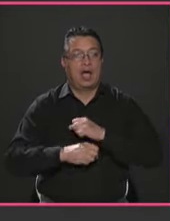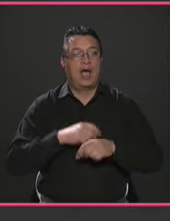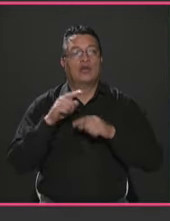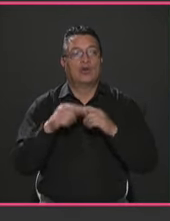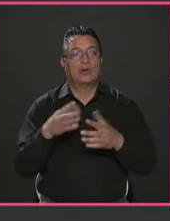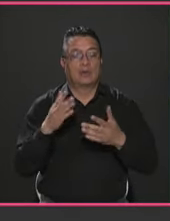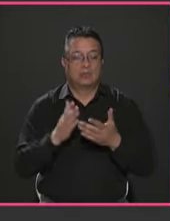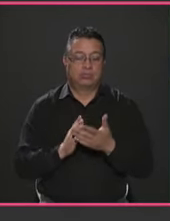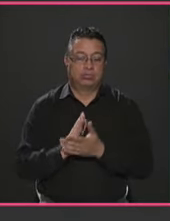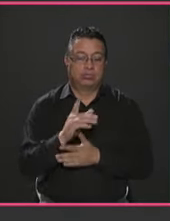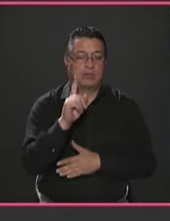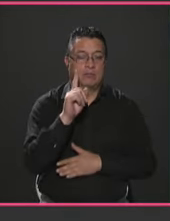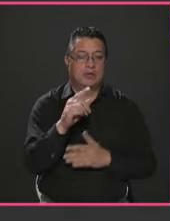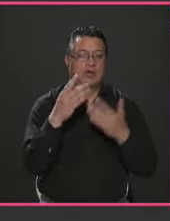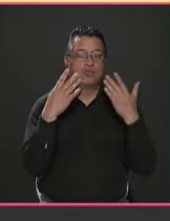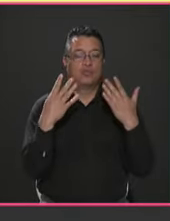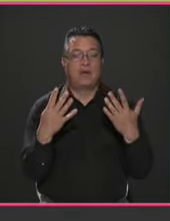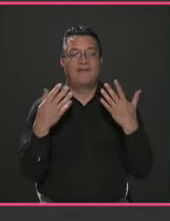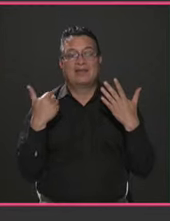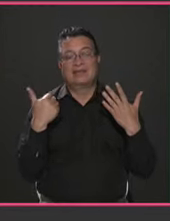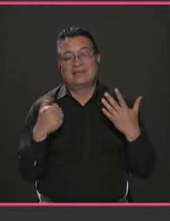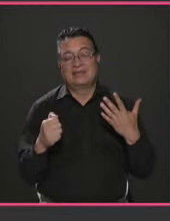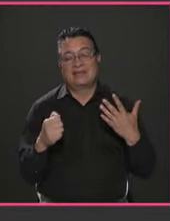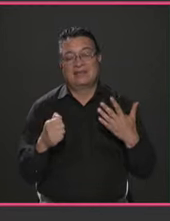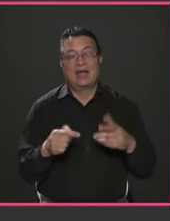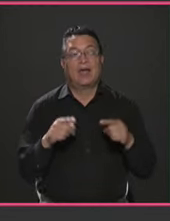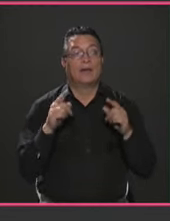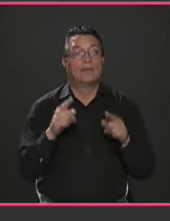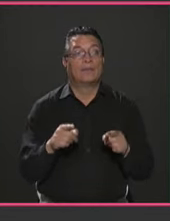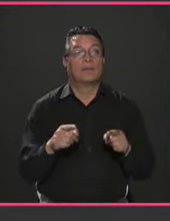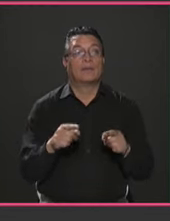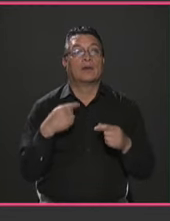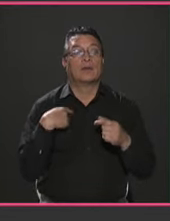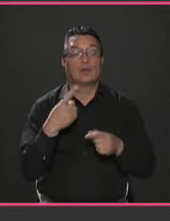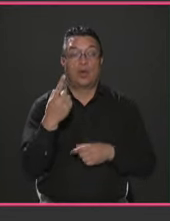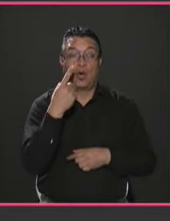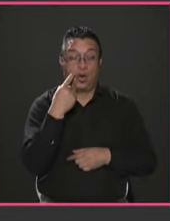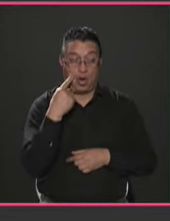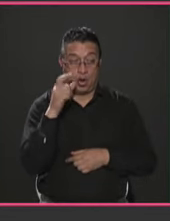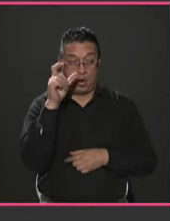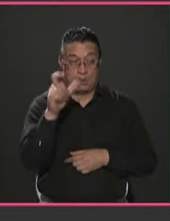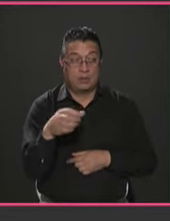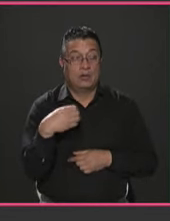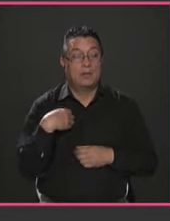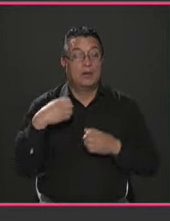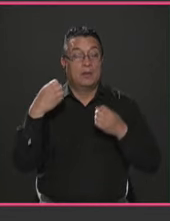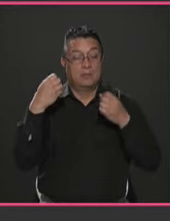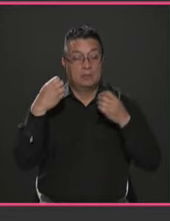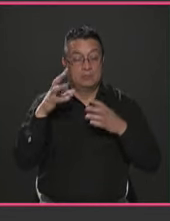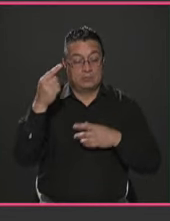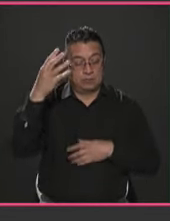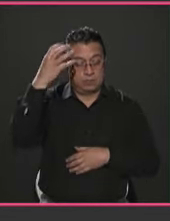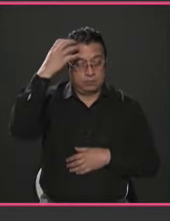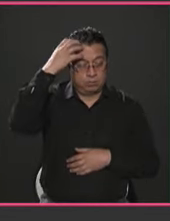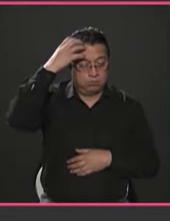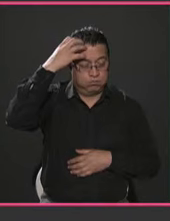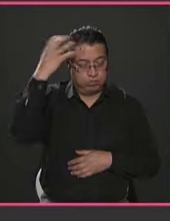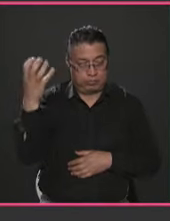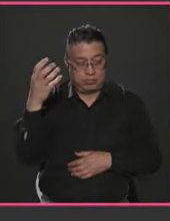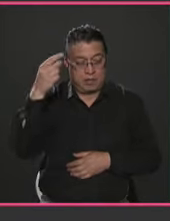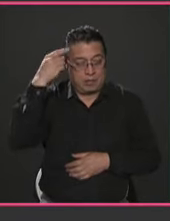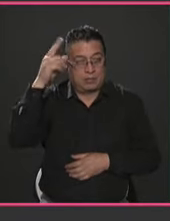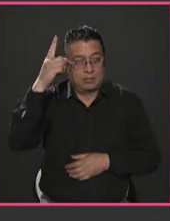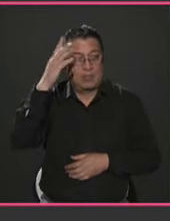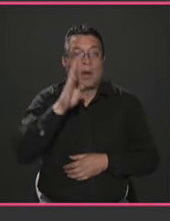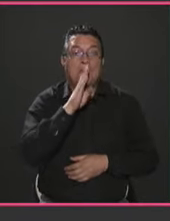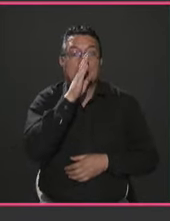el principio de los 60 eh un hombre que perdió una parte de su cráneo le pusieron uno